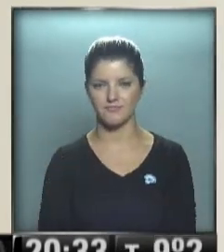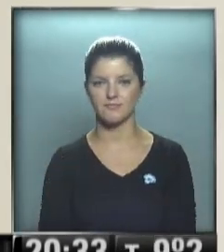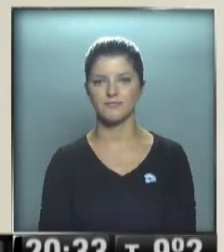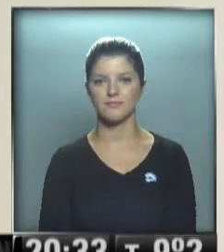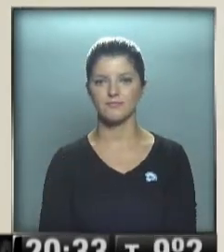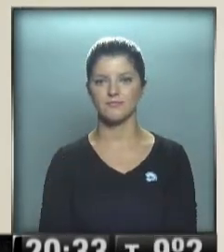libre